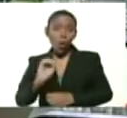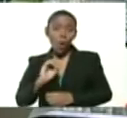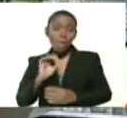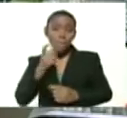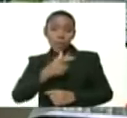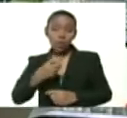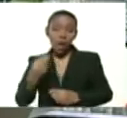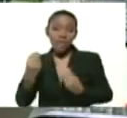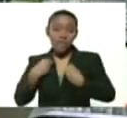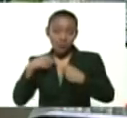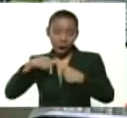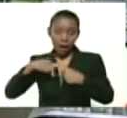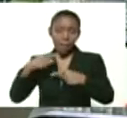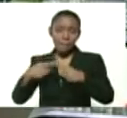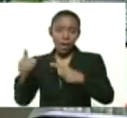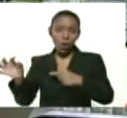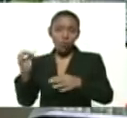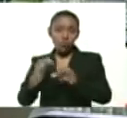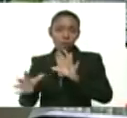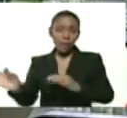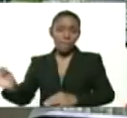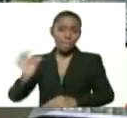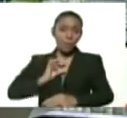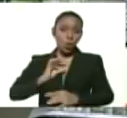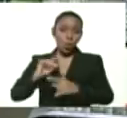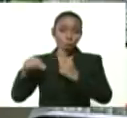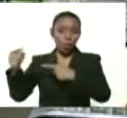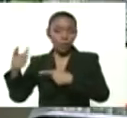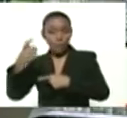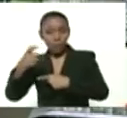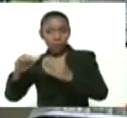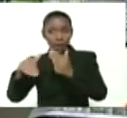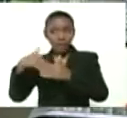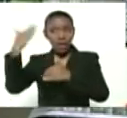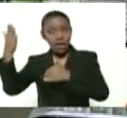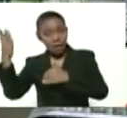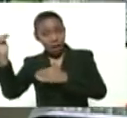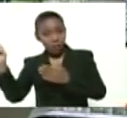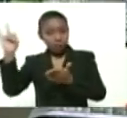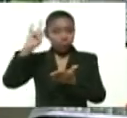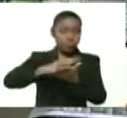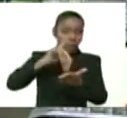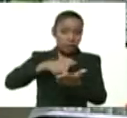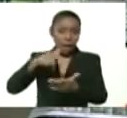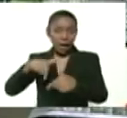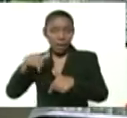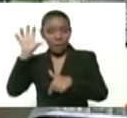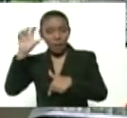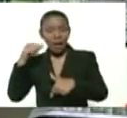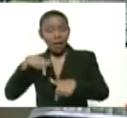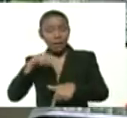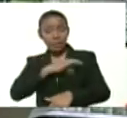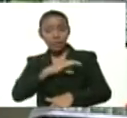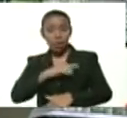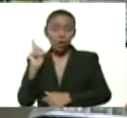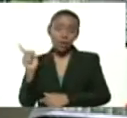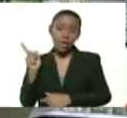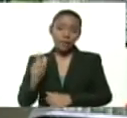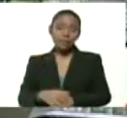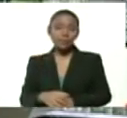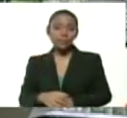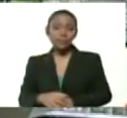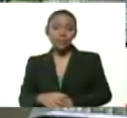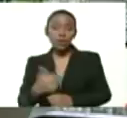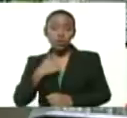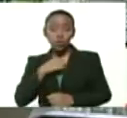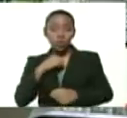viven aquí pero que fueron infectados por casos que provenían de otro país. Este caso es este señor taxista. Estamos ahorita